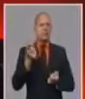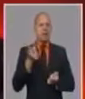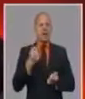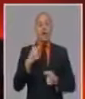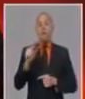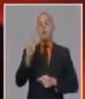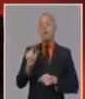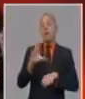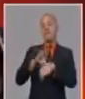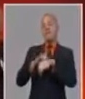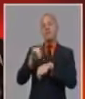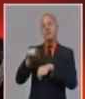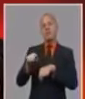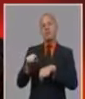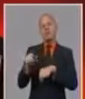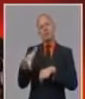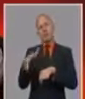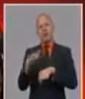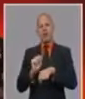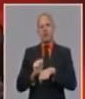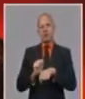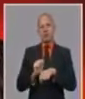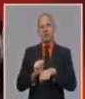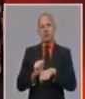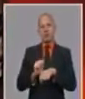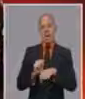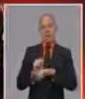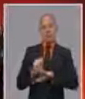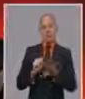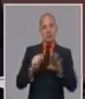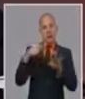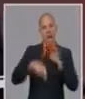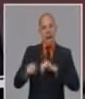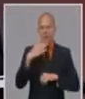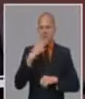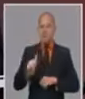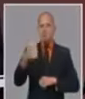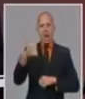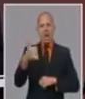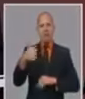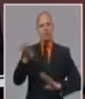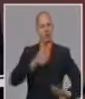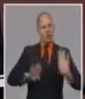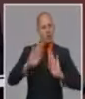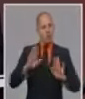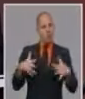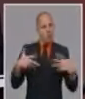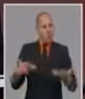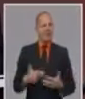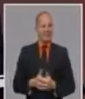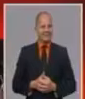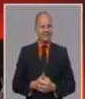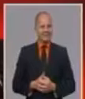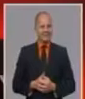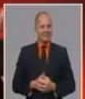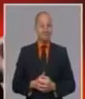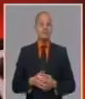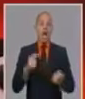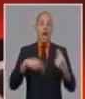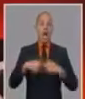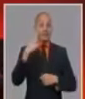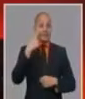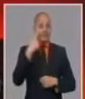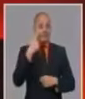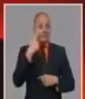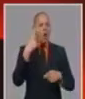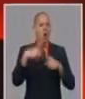respuesta antivirus, o sea, anti-SARS-CoV-2 más elevado. Sin embargo, las inmunoglobulinas inespecíficas para responder frente a